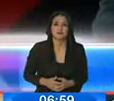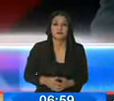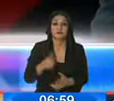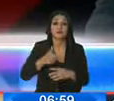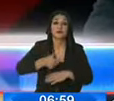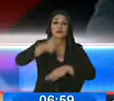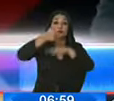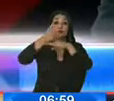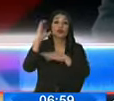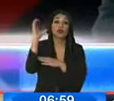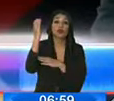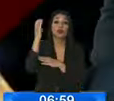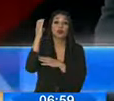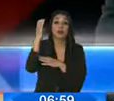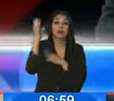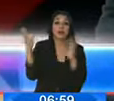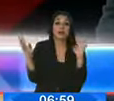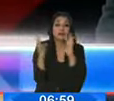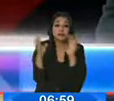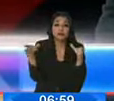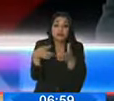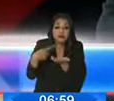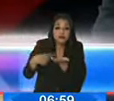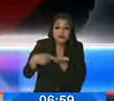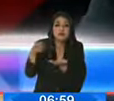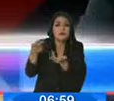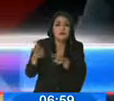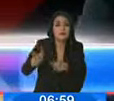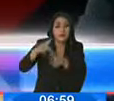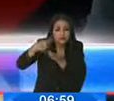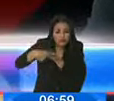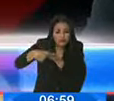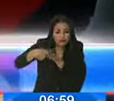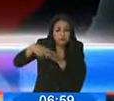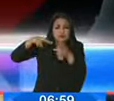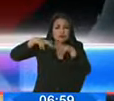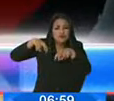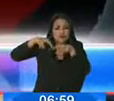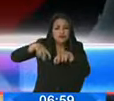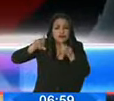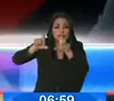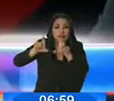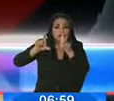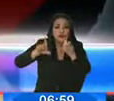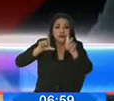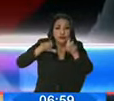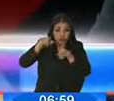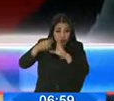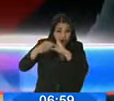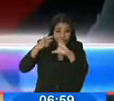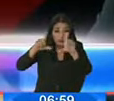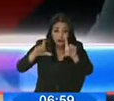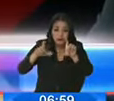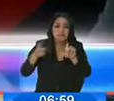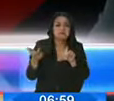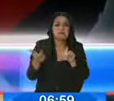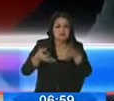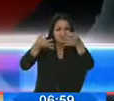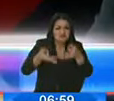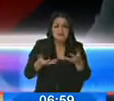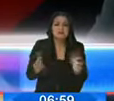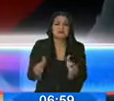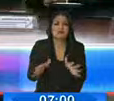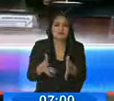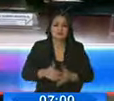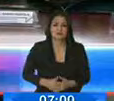las autoridades colombianas, quienes también han realizado un análisis y pericia a las fotografías, y tampoco son